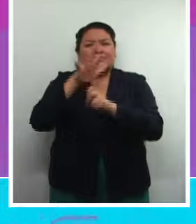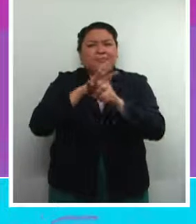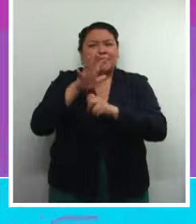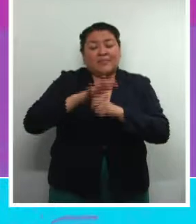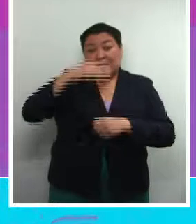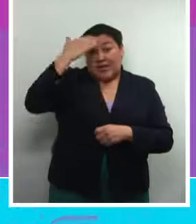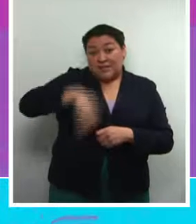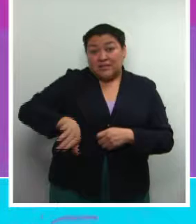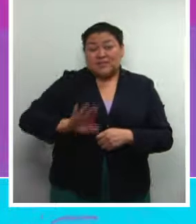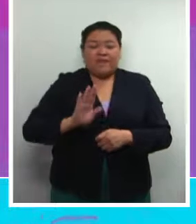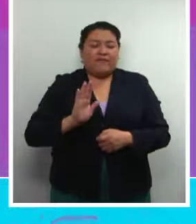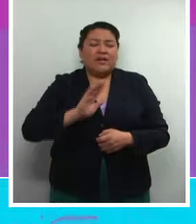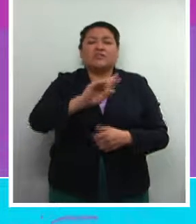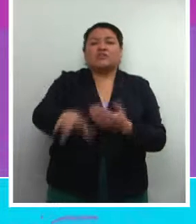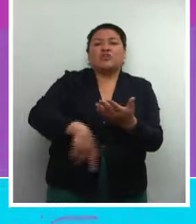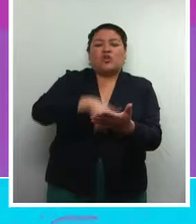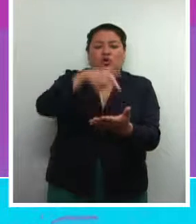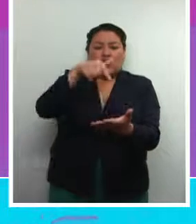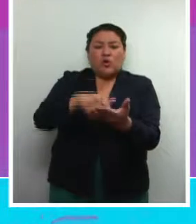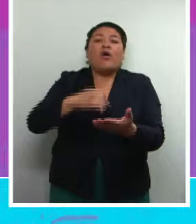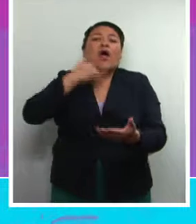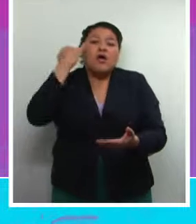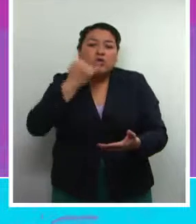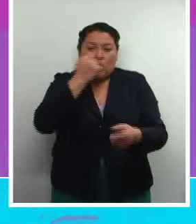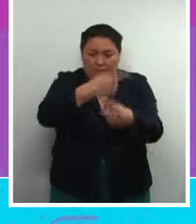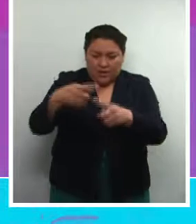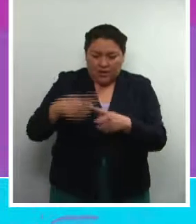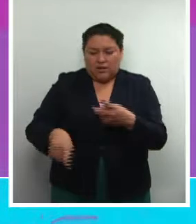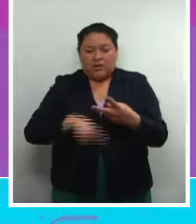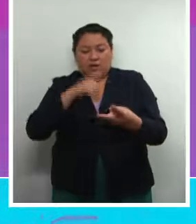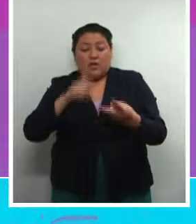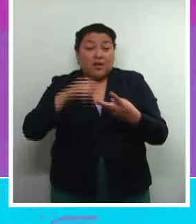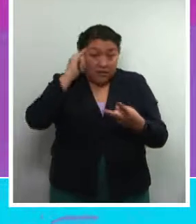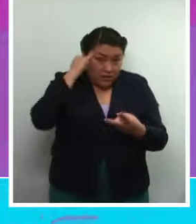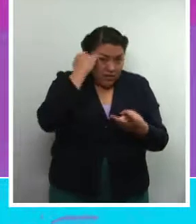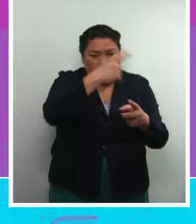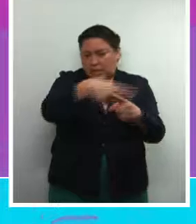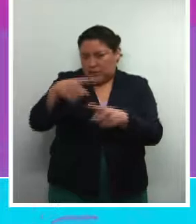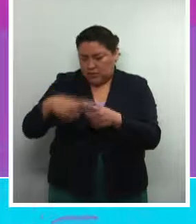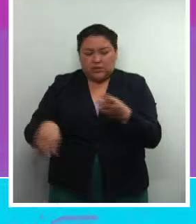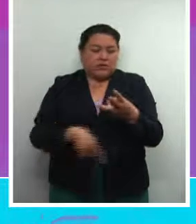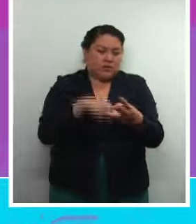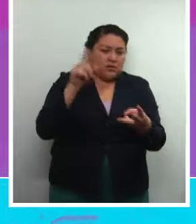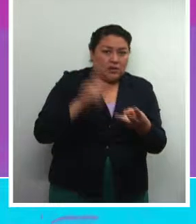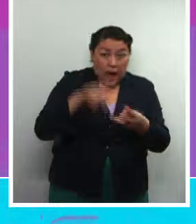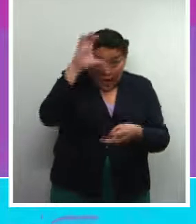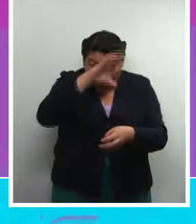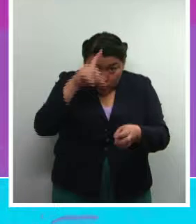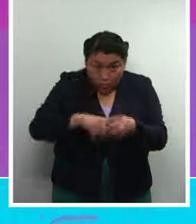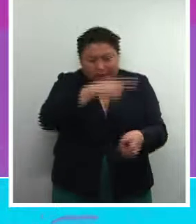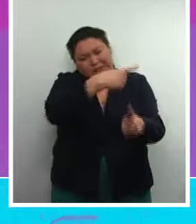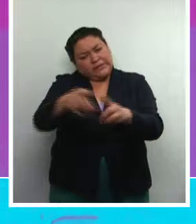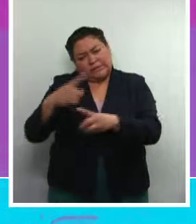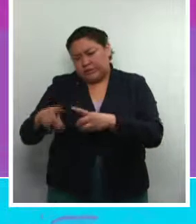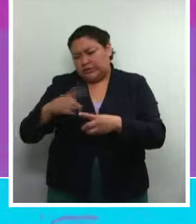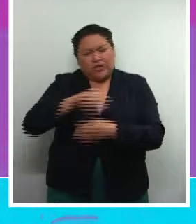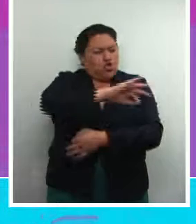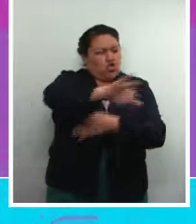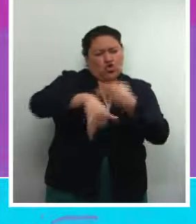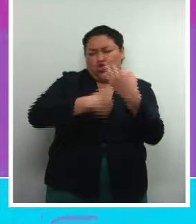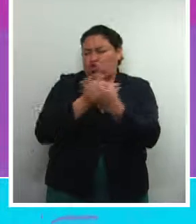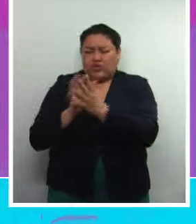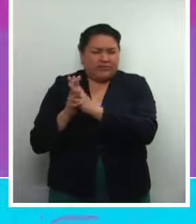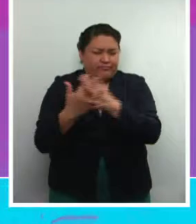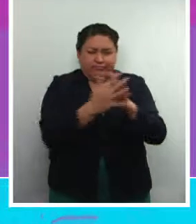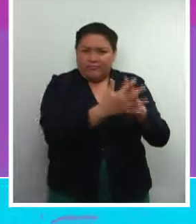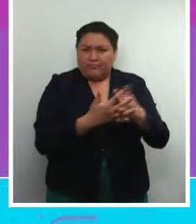composición pluricultural, plurilingüe y multiétnica de la Ciudad de México. En su